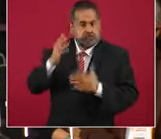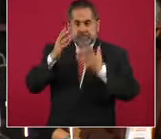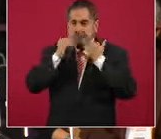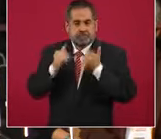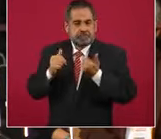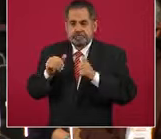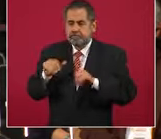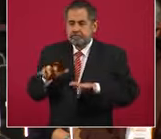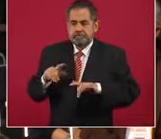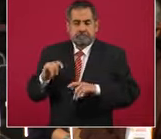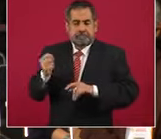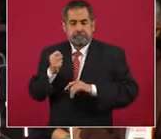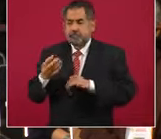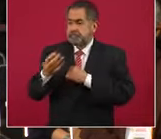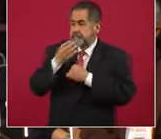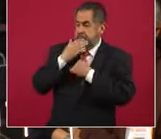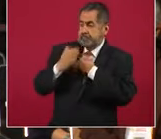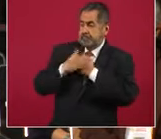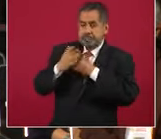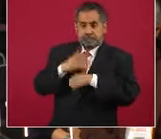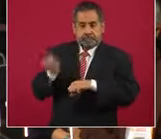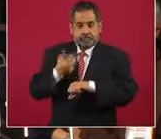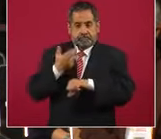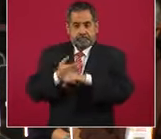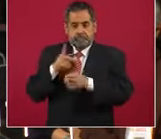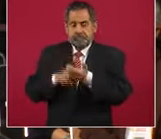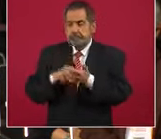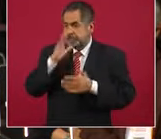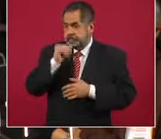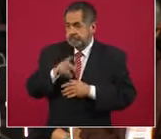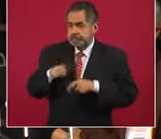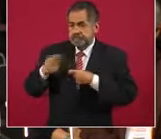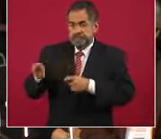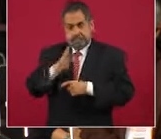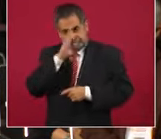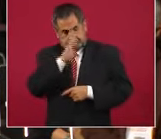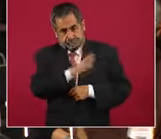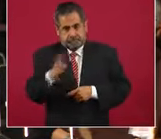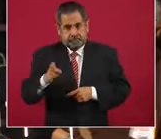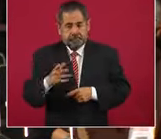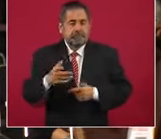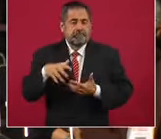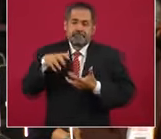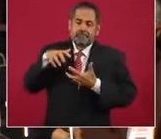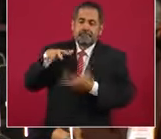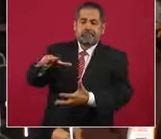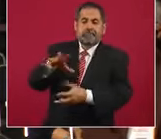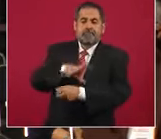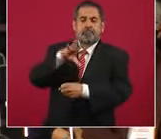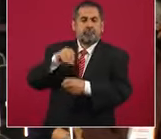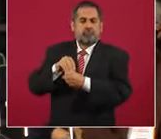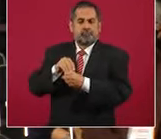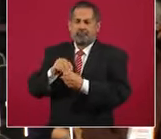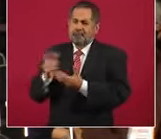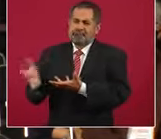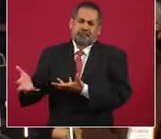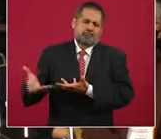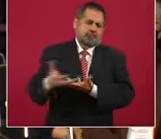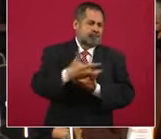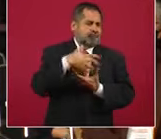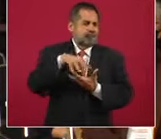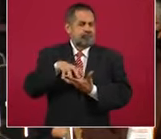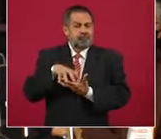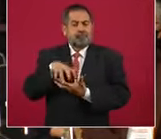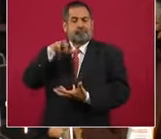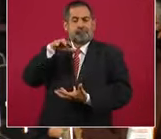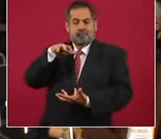de acuerdo a lo que me indica la Secretaría de Economía, para hacer este procedimiento. El dinero va a una cuenta concentradora y